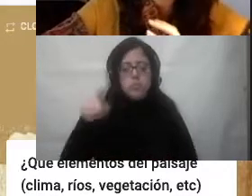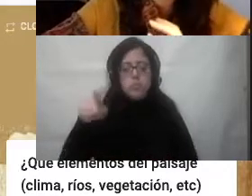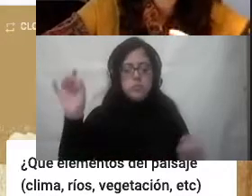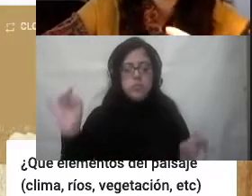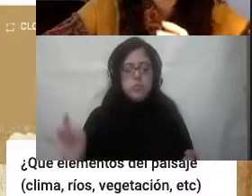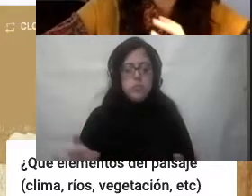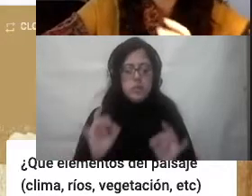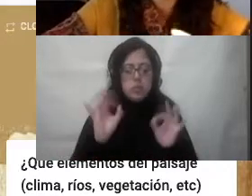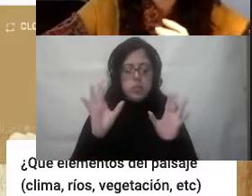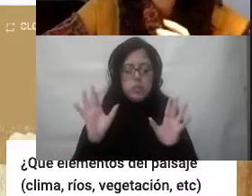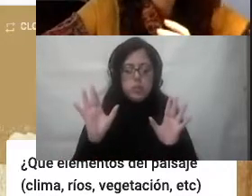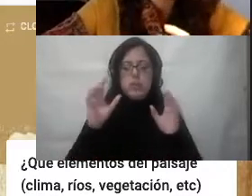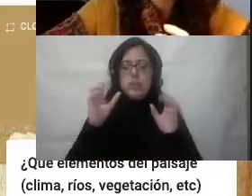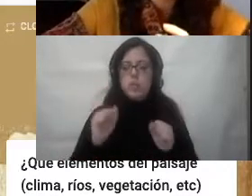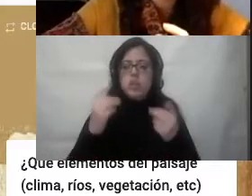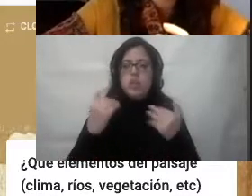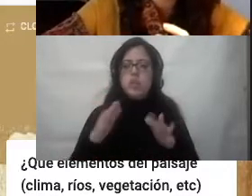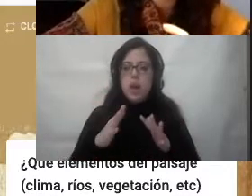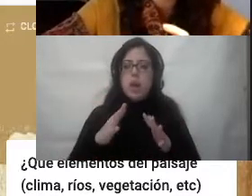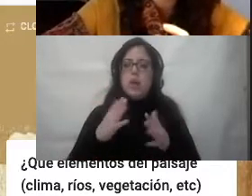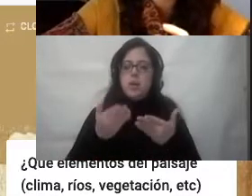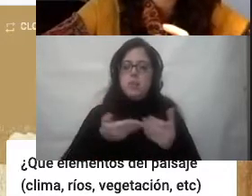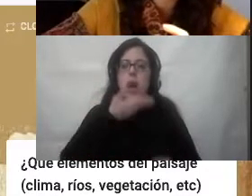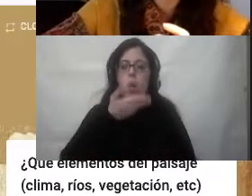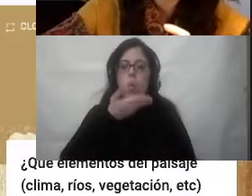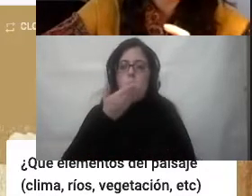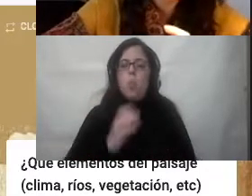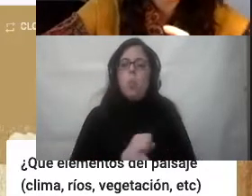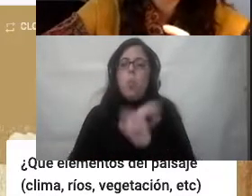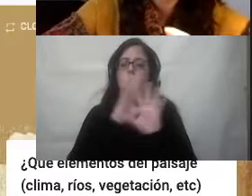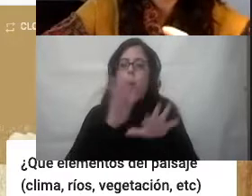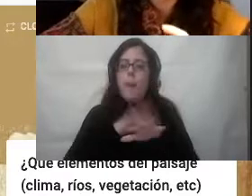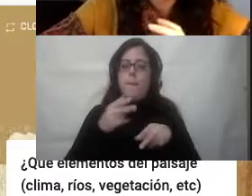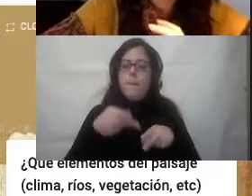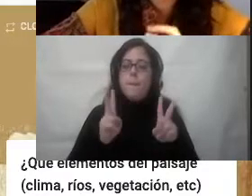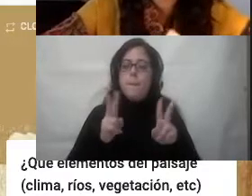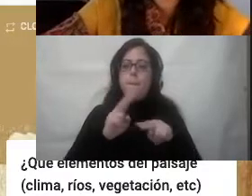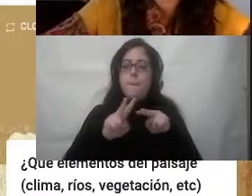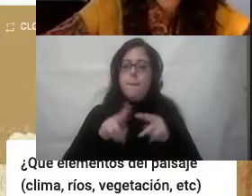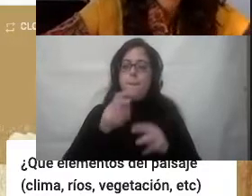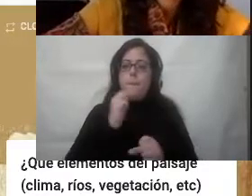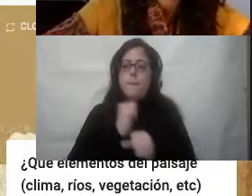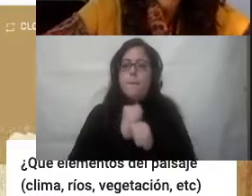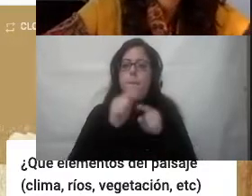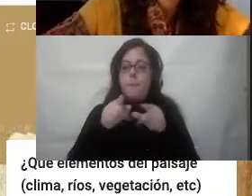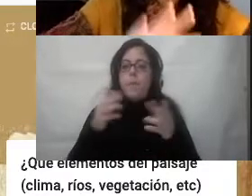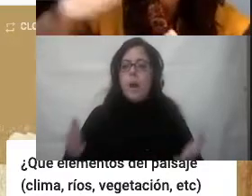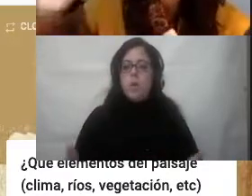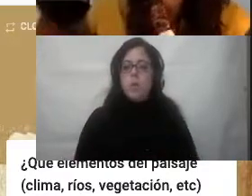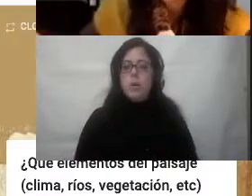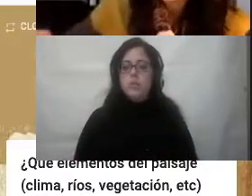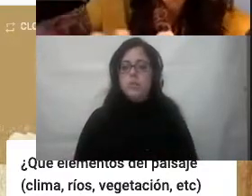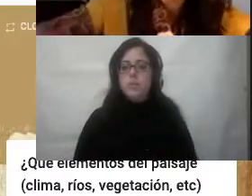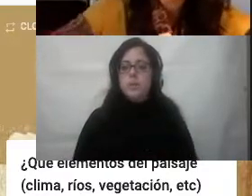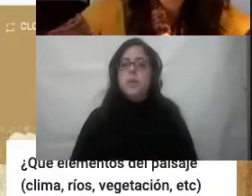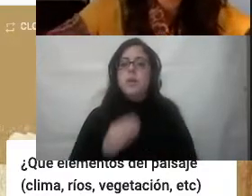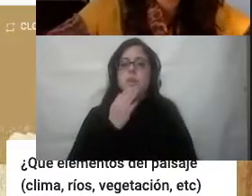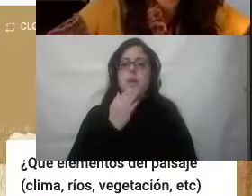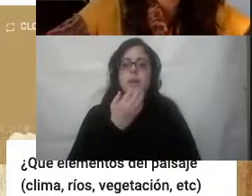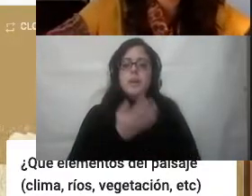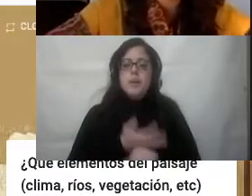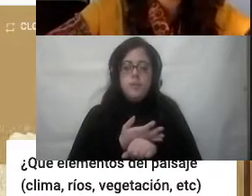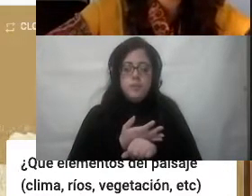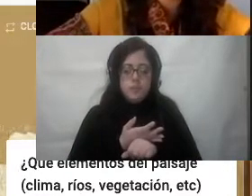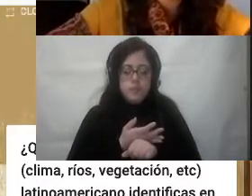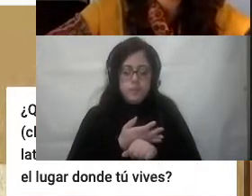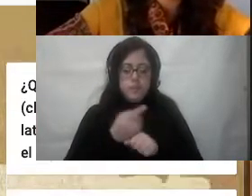de entrar con una argumentación clara que permita hacer este trabajo en esta línea. Y bueno, y aquí hay varias opciones,